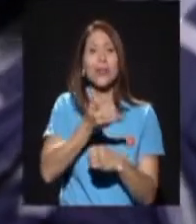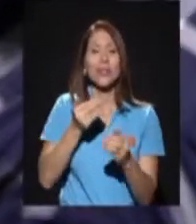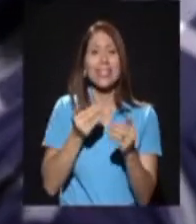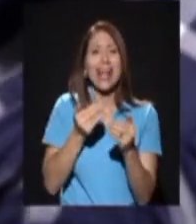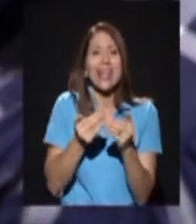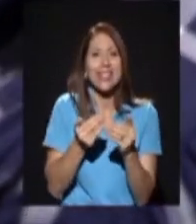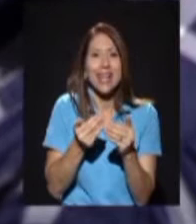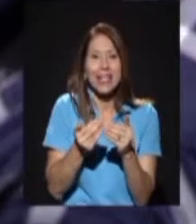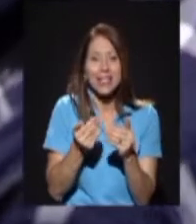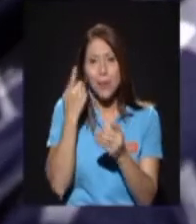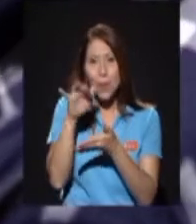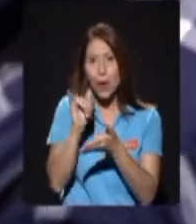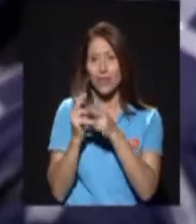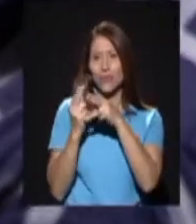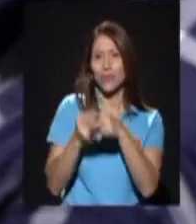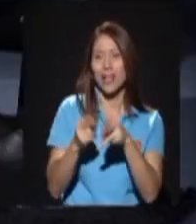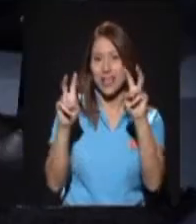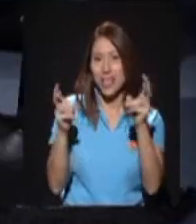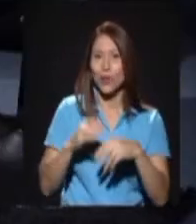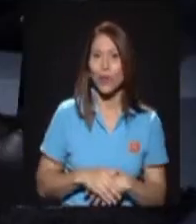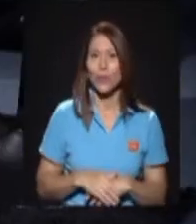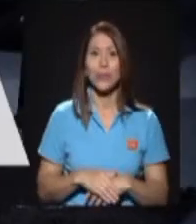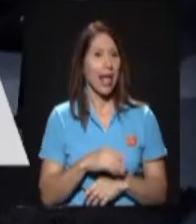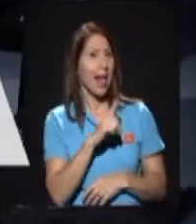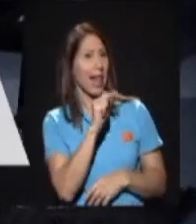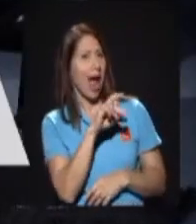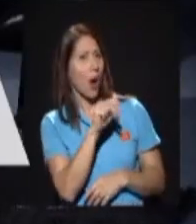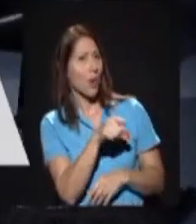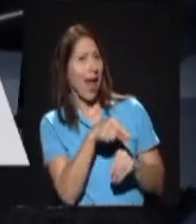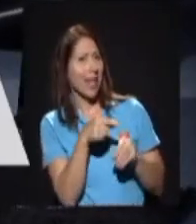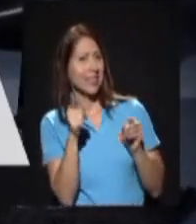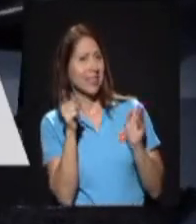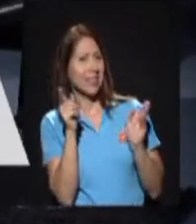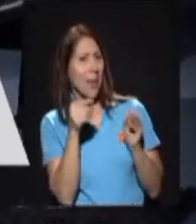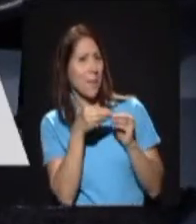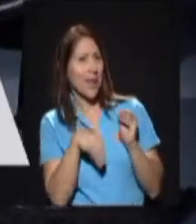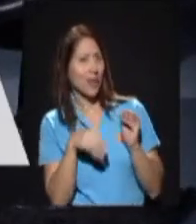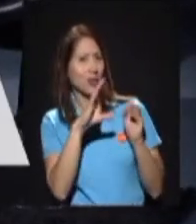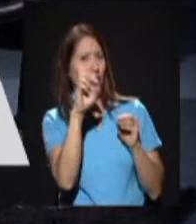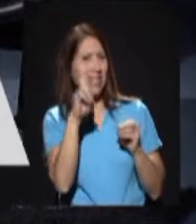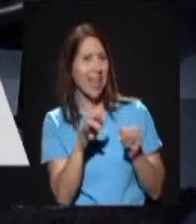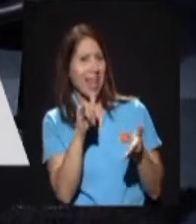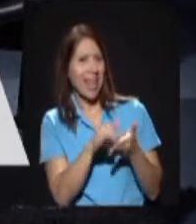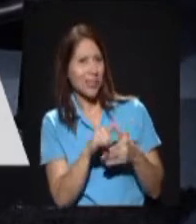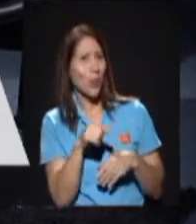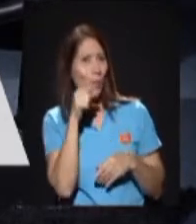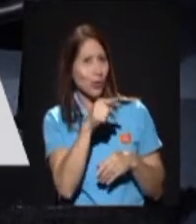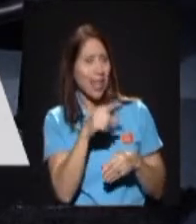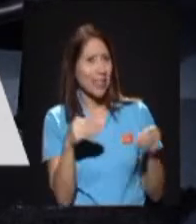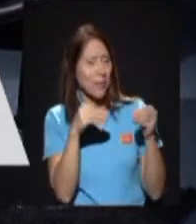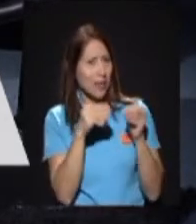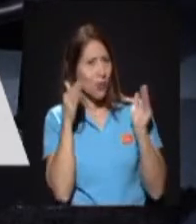Y de ahí el título. Sí. Laura, por cierto, me parece que es menos tica en eso. Usted tiende a hacer más las cosas,